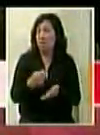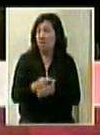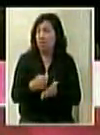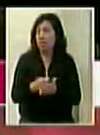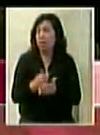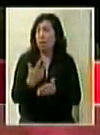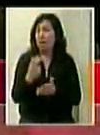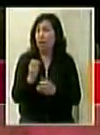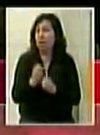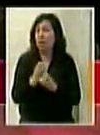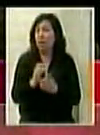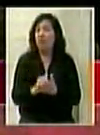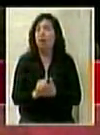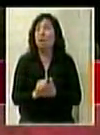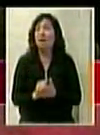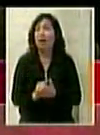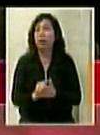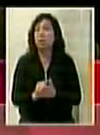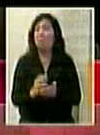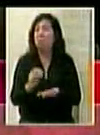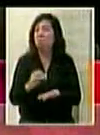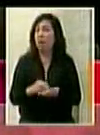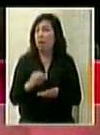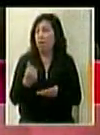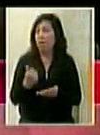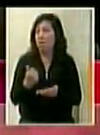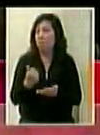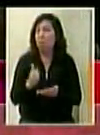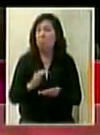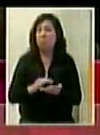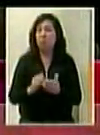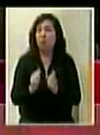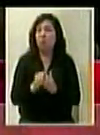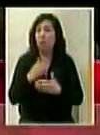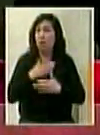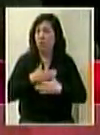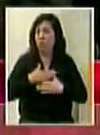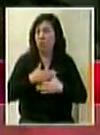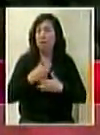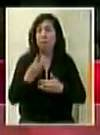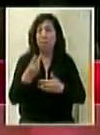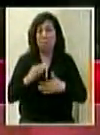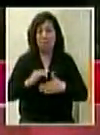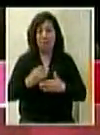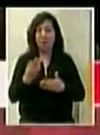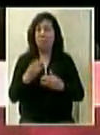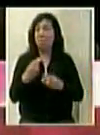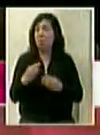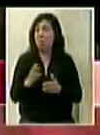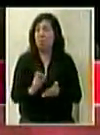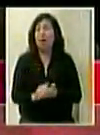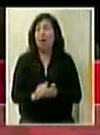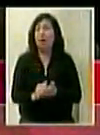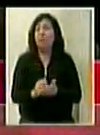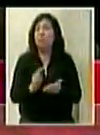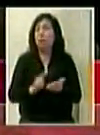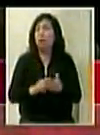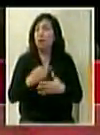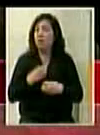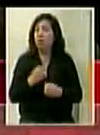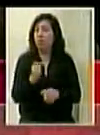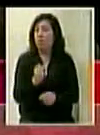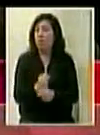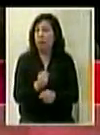remuneradas de 30 días, inmediatamente se da licencias con goce de haber por maternidad, paternidad, seguridad y salud